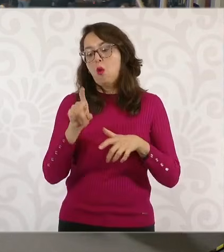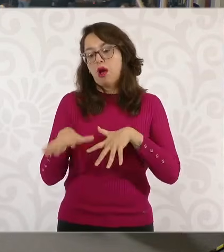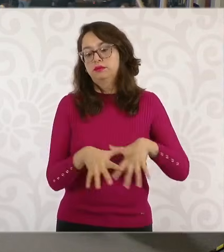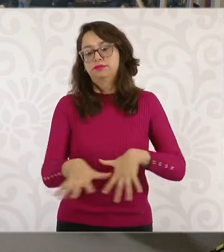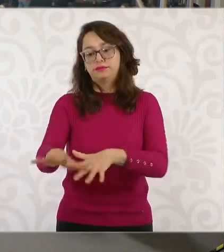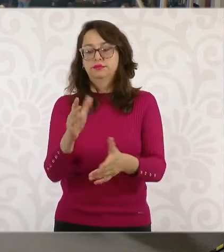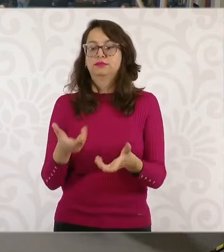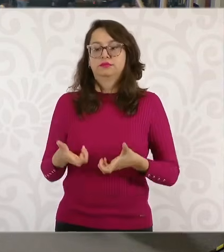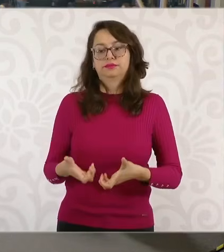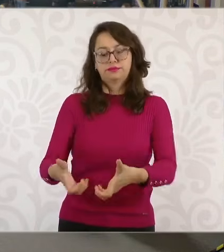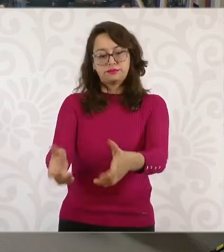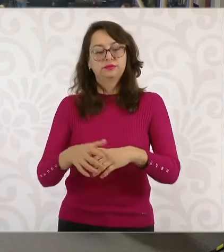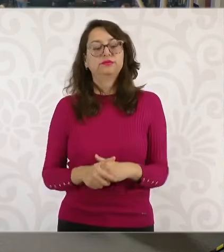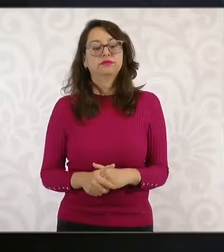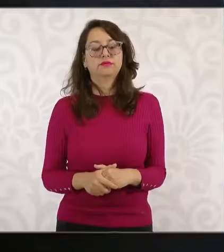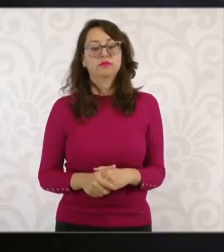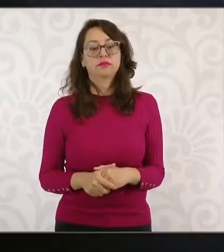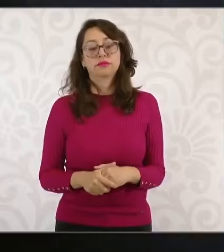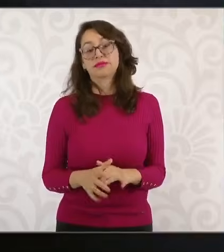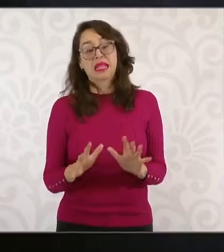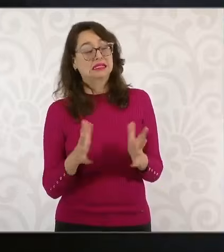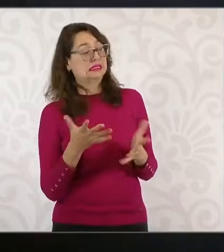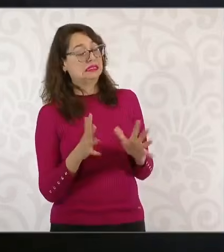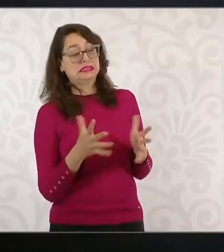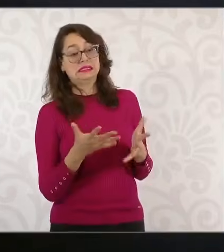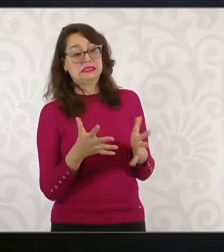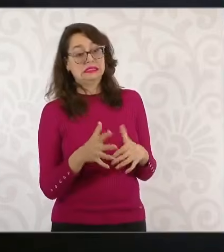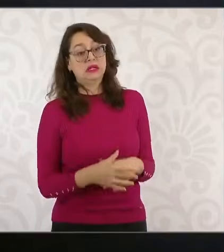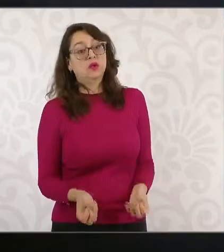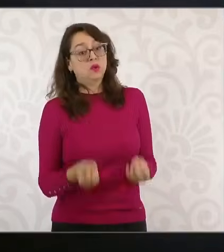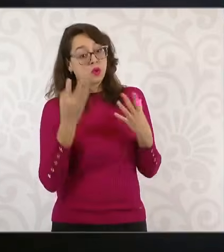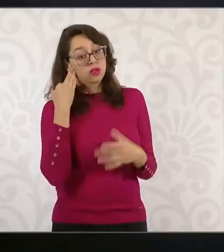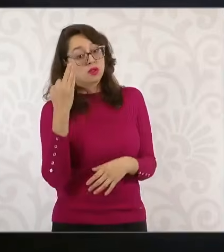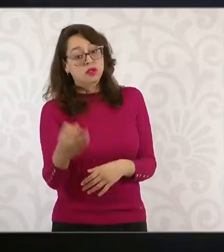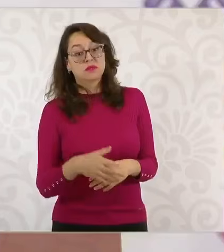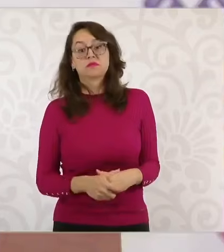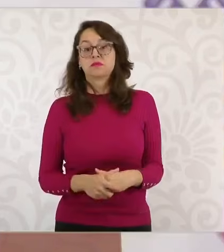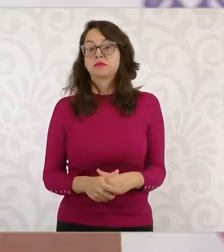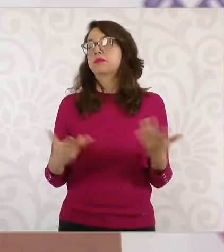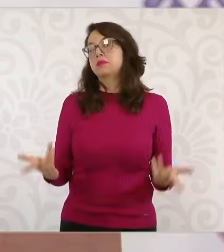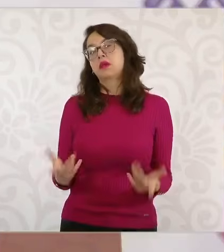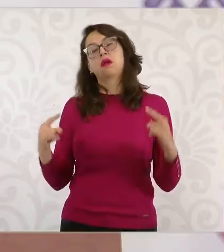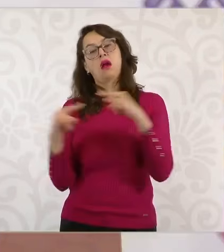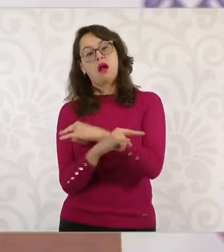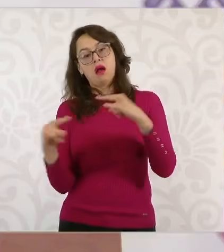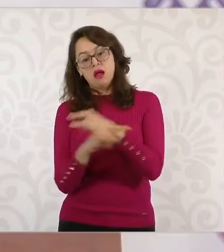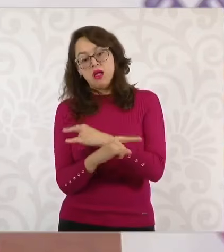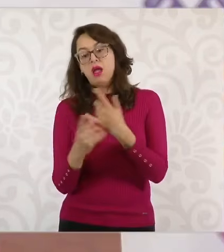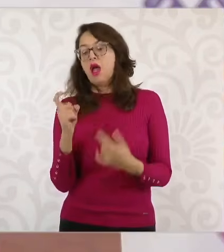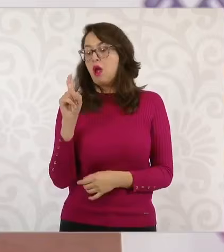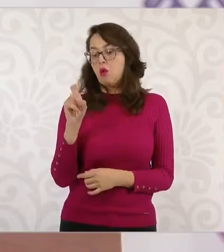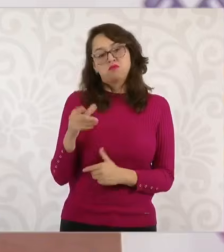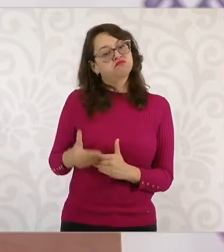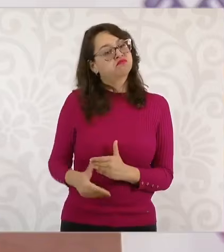Aproximadamente tienen un estimado de cuánto tiempo. Las carreteras y el tema del agua